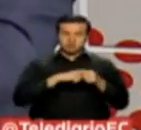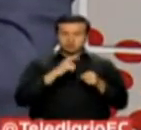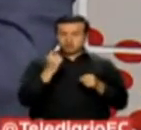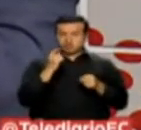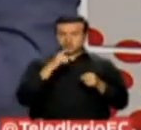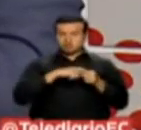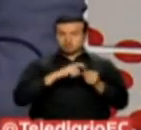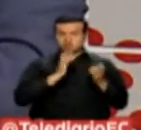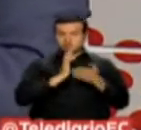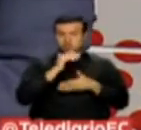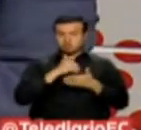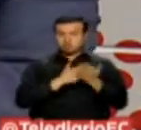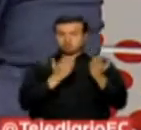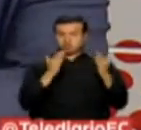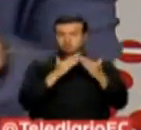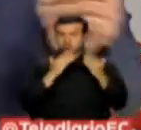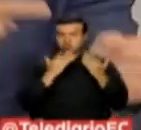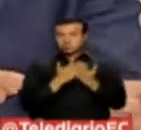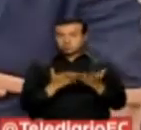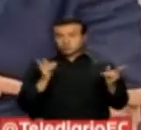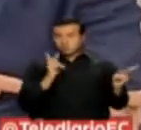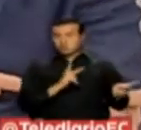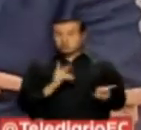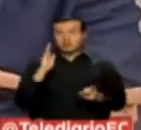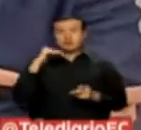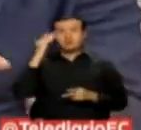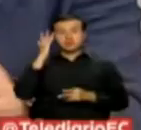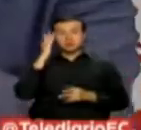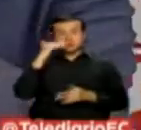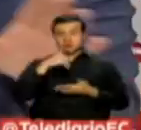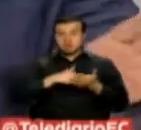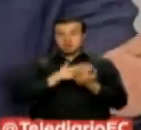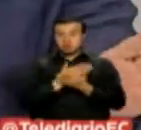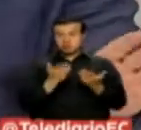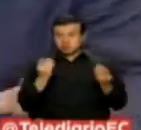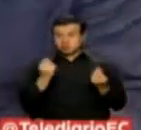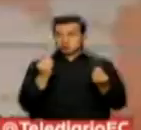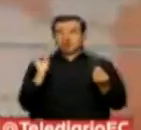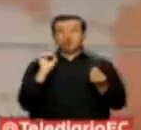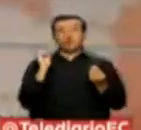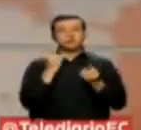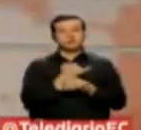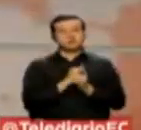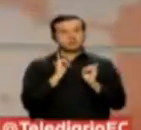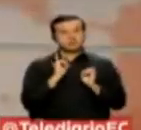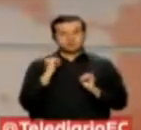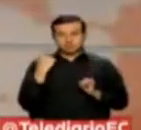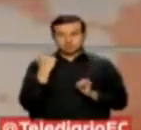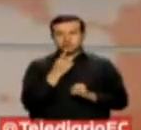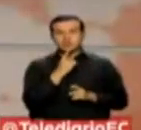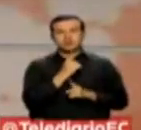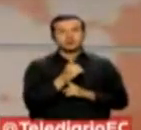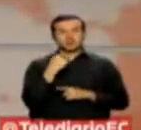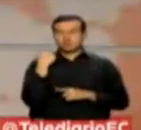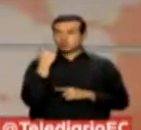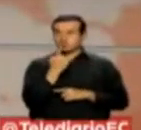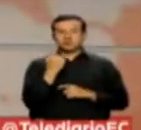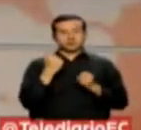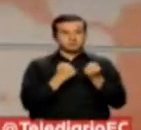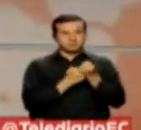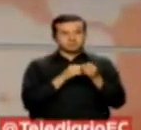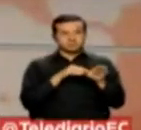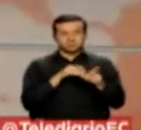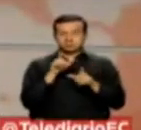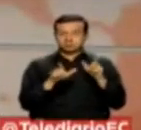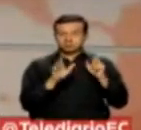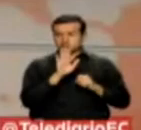capacidad de acceder a una vivienda en estos planes para luego acceder al crédito, o son independientes? No, nosotros financiamos al comprador, y aquí